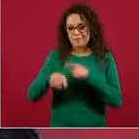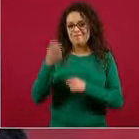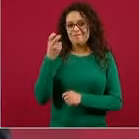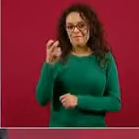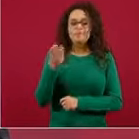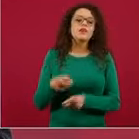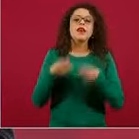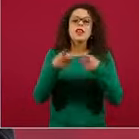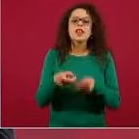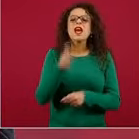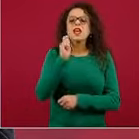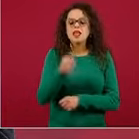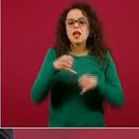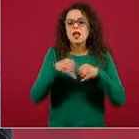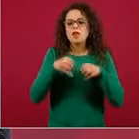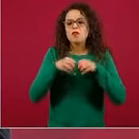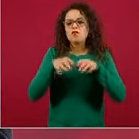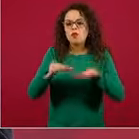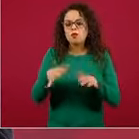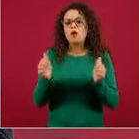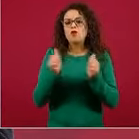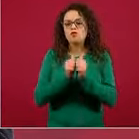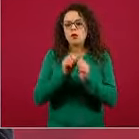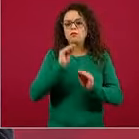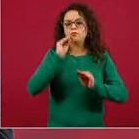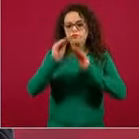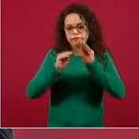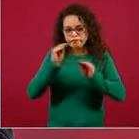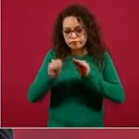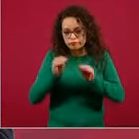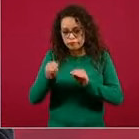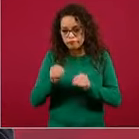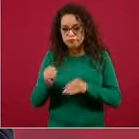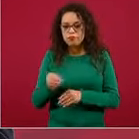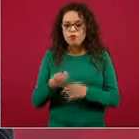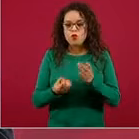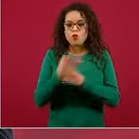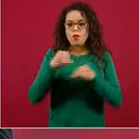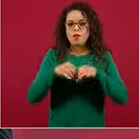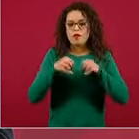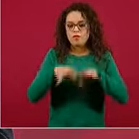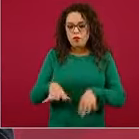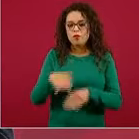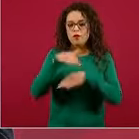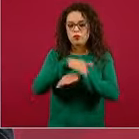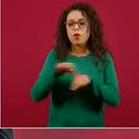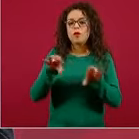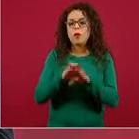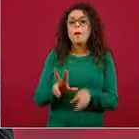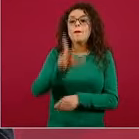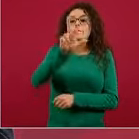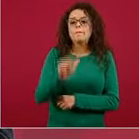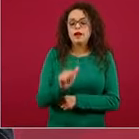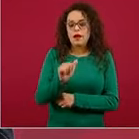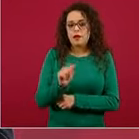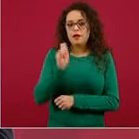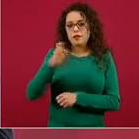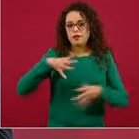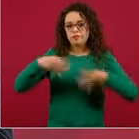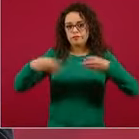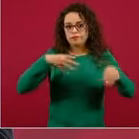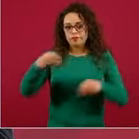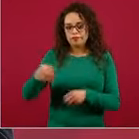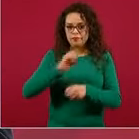la información y actualizamos cuál ha sido el comportamiento de la epidemia de COVID-19 en México.